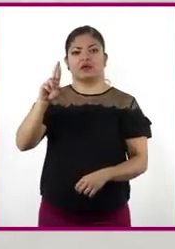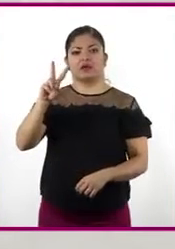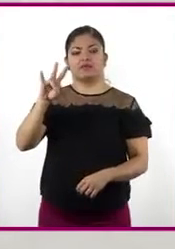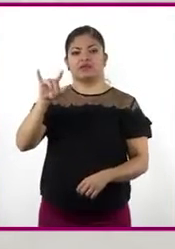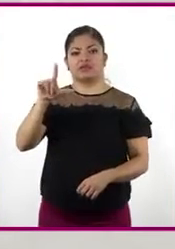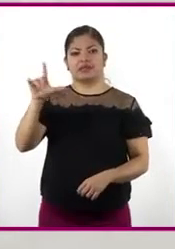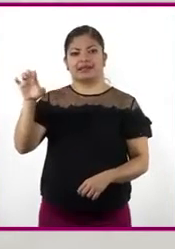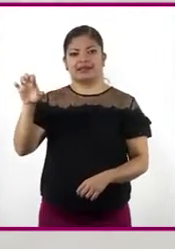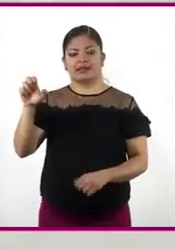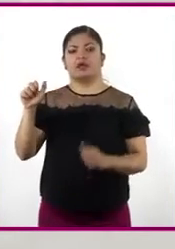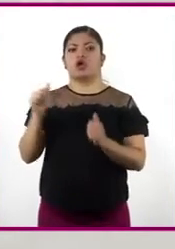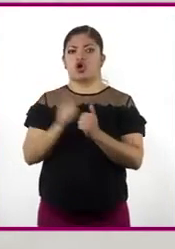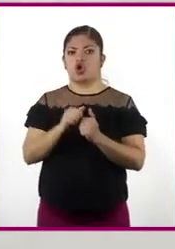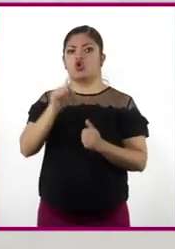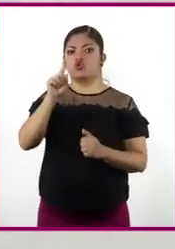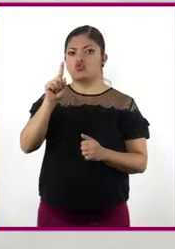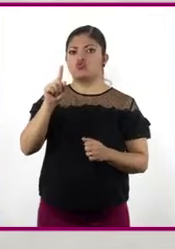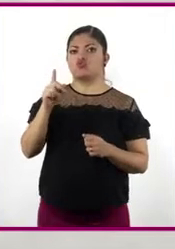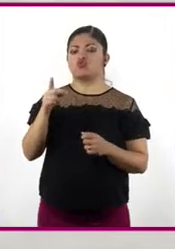un sabueso.